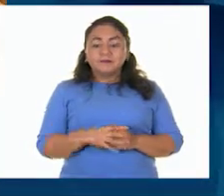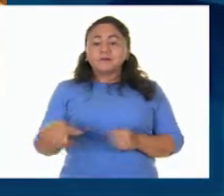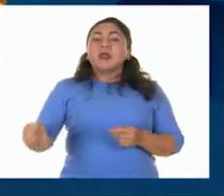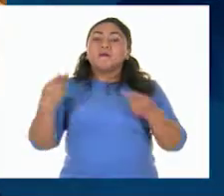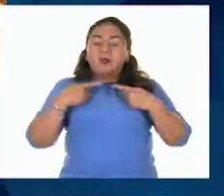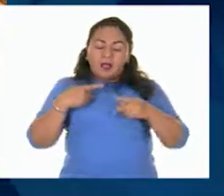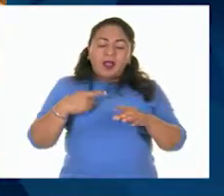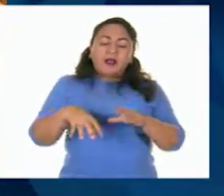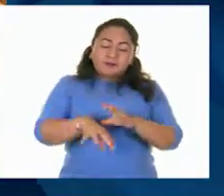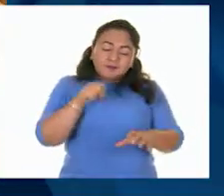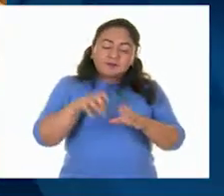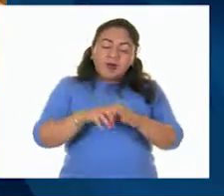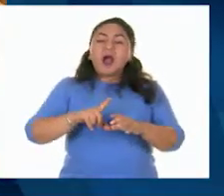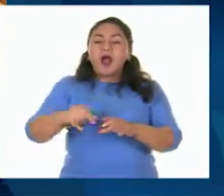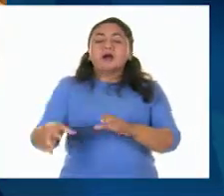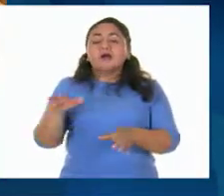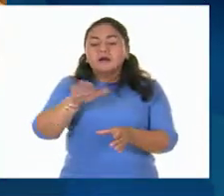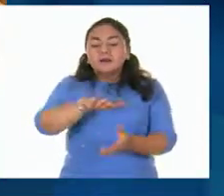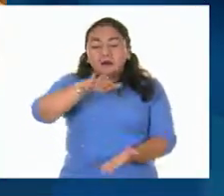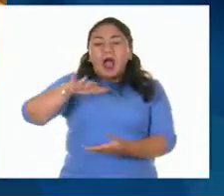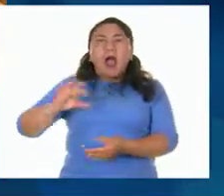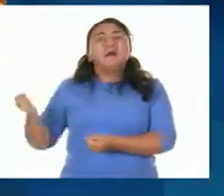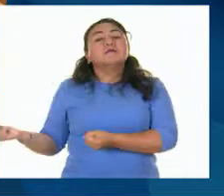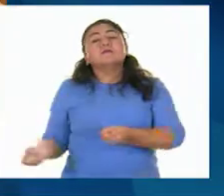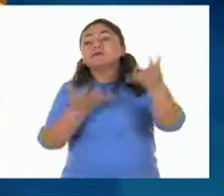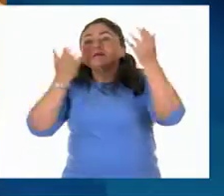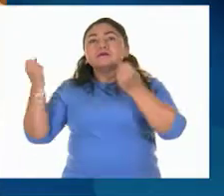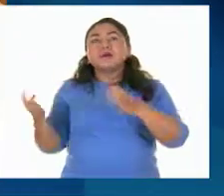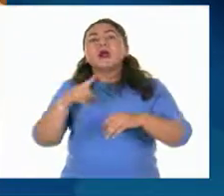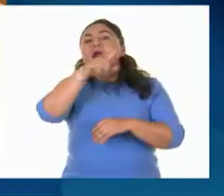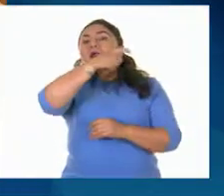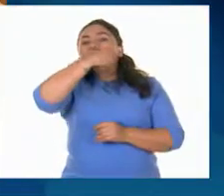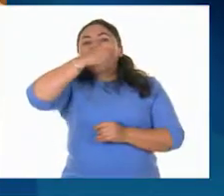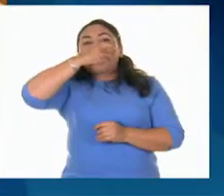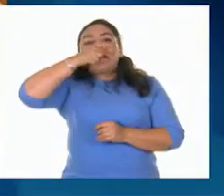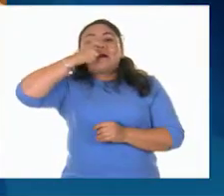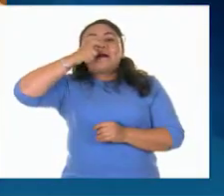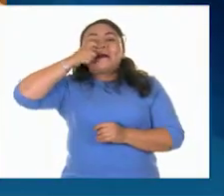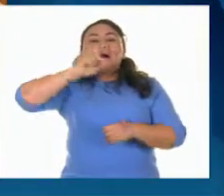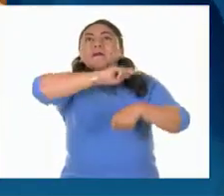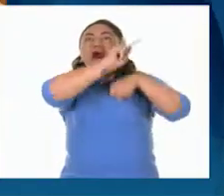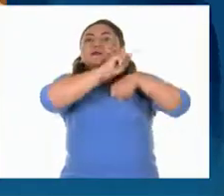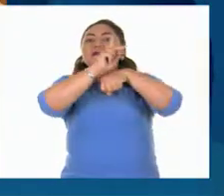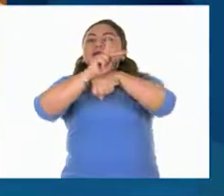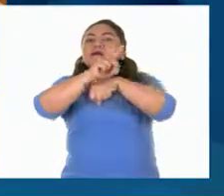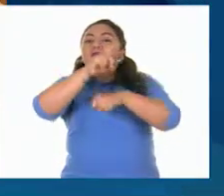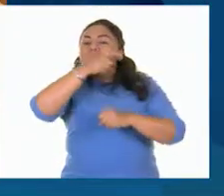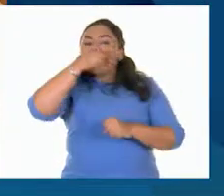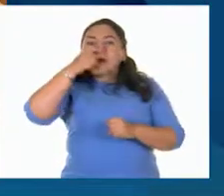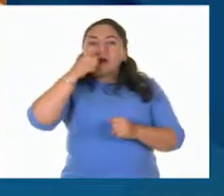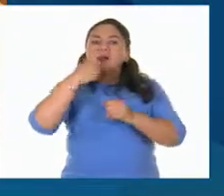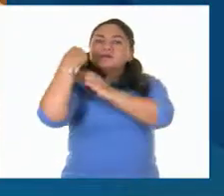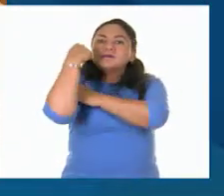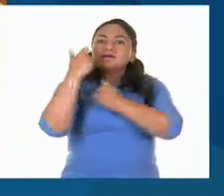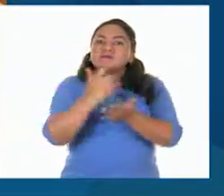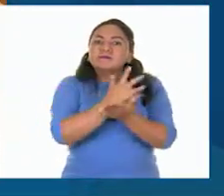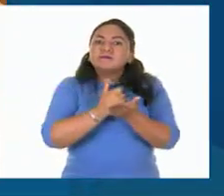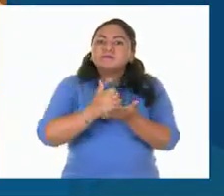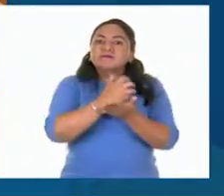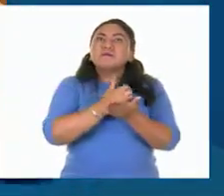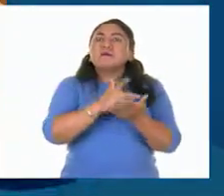Salía en enormes barriles a enriquecer el desarrollo de otros países y a aumentar las ganancias de compañías que poco